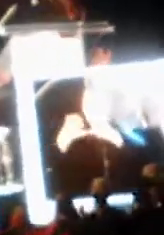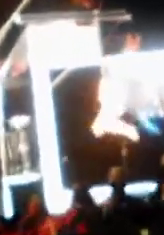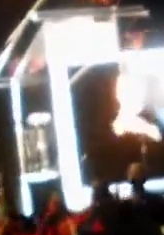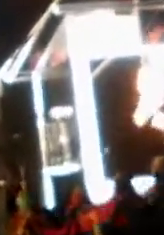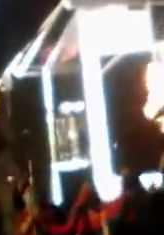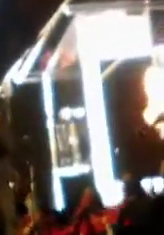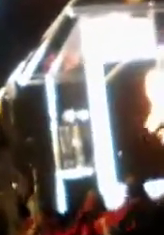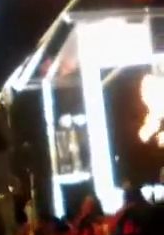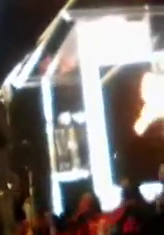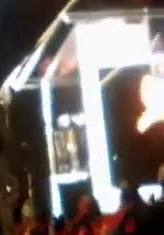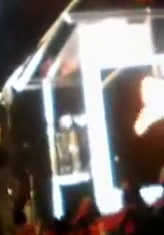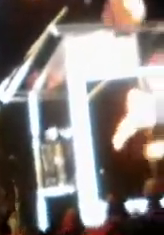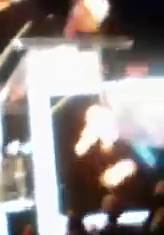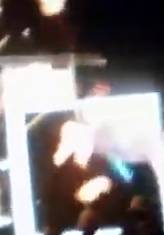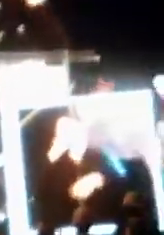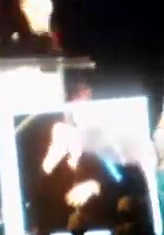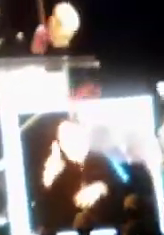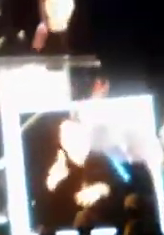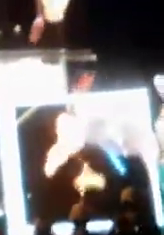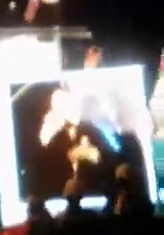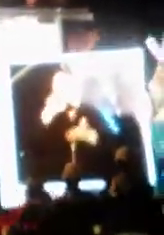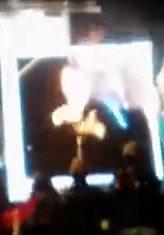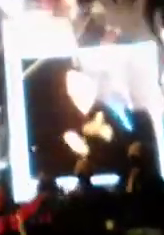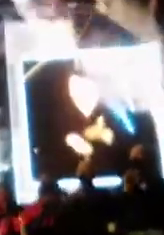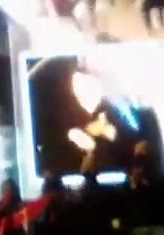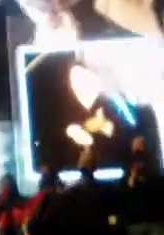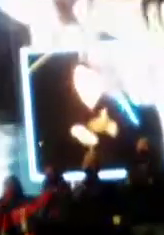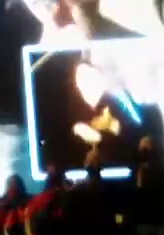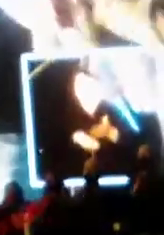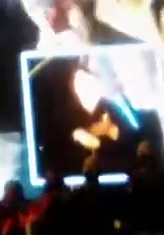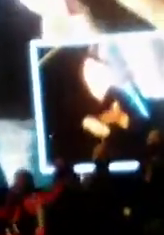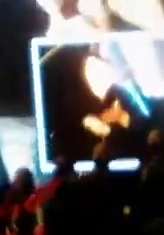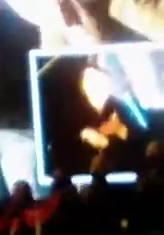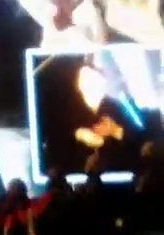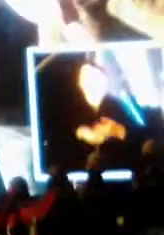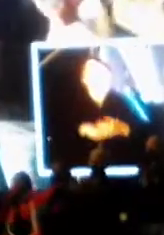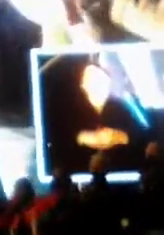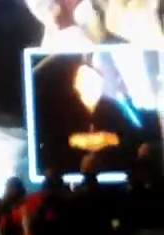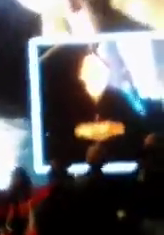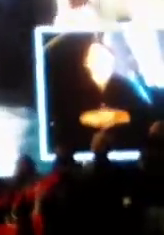casi 800.000 firmas.